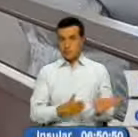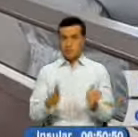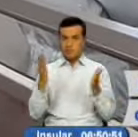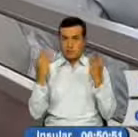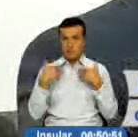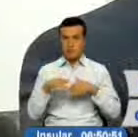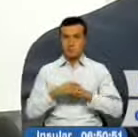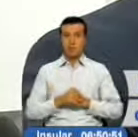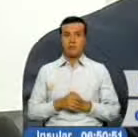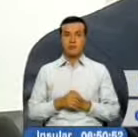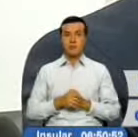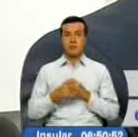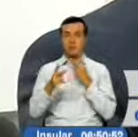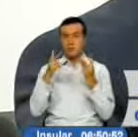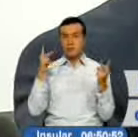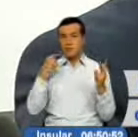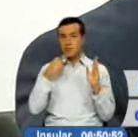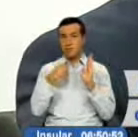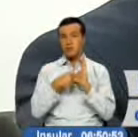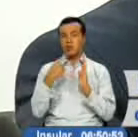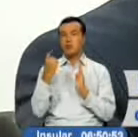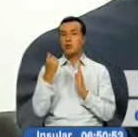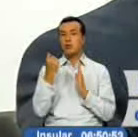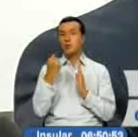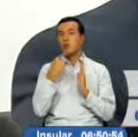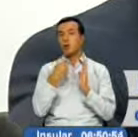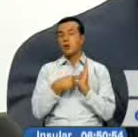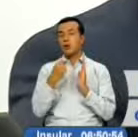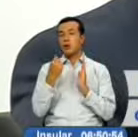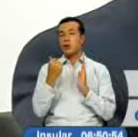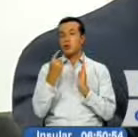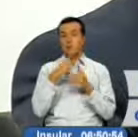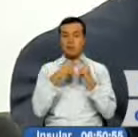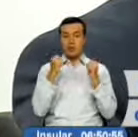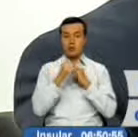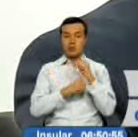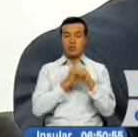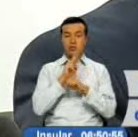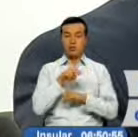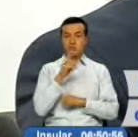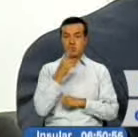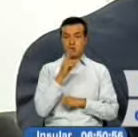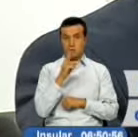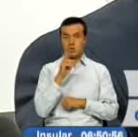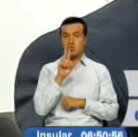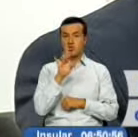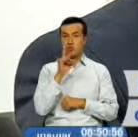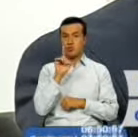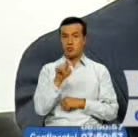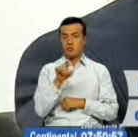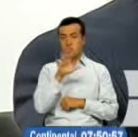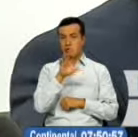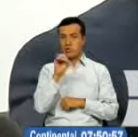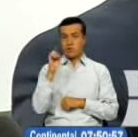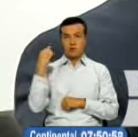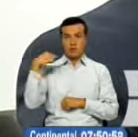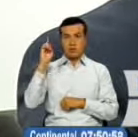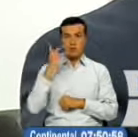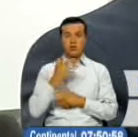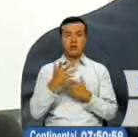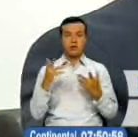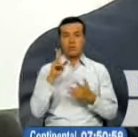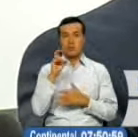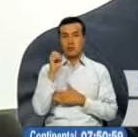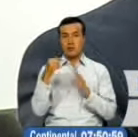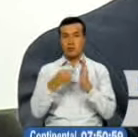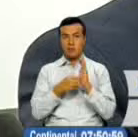etapa de recesión. Variables como el crédito, que han pasado de marzo del año 2016, 18.500 millones, a